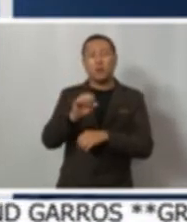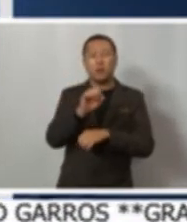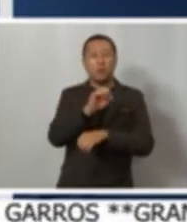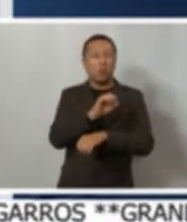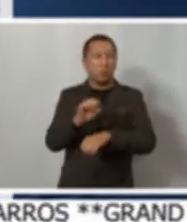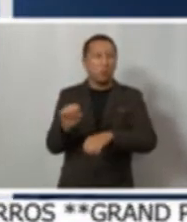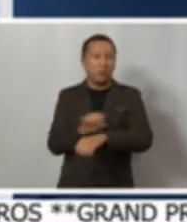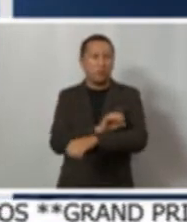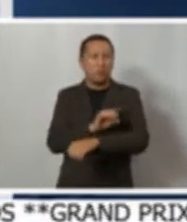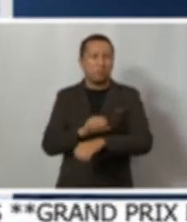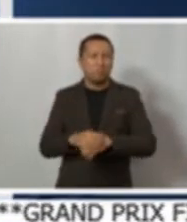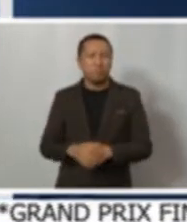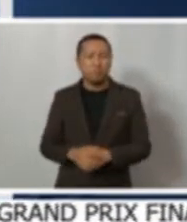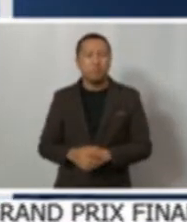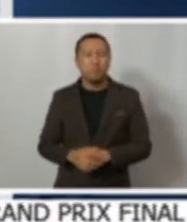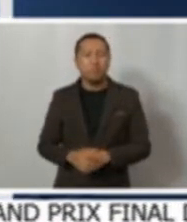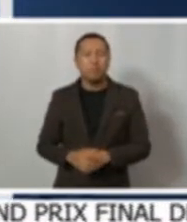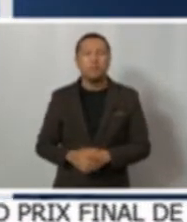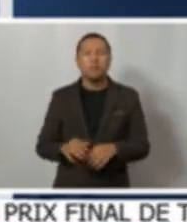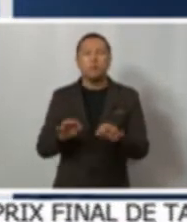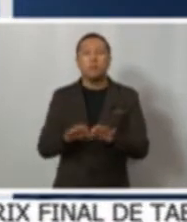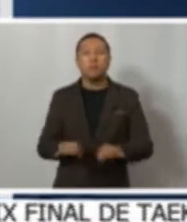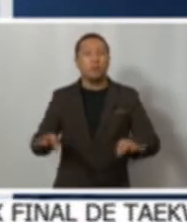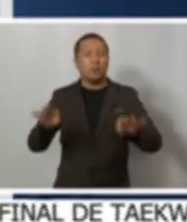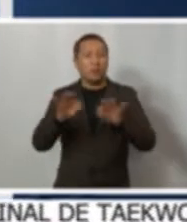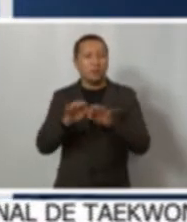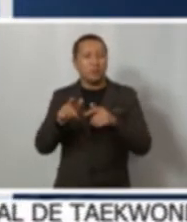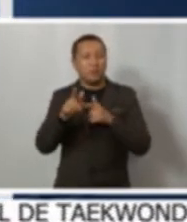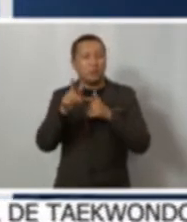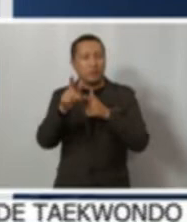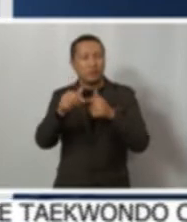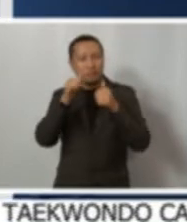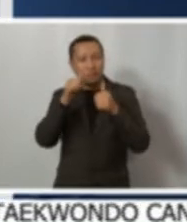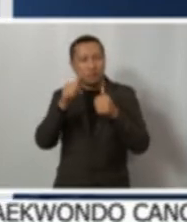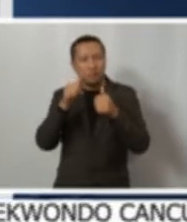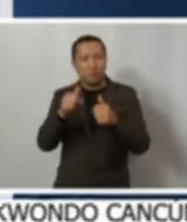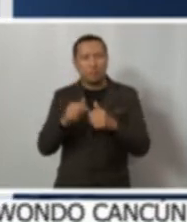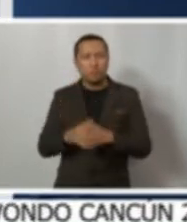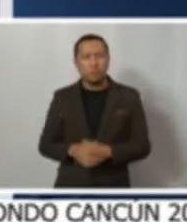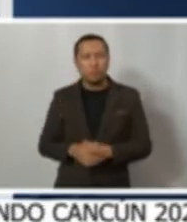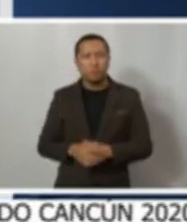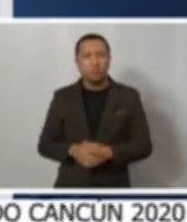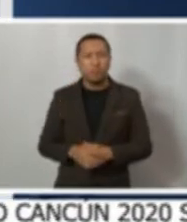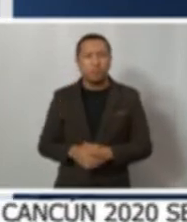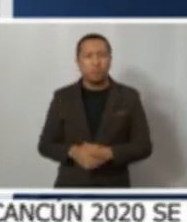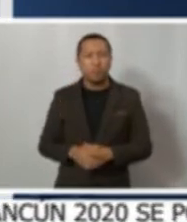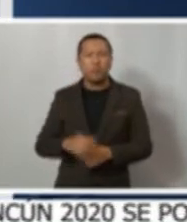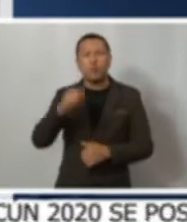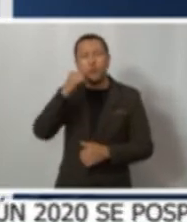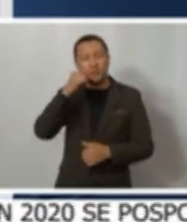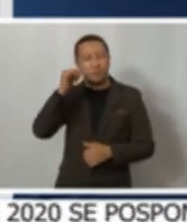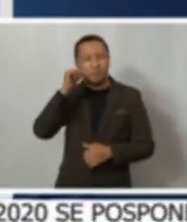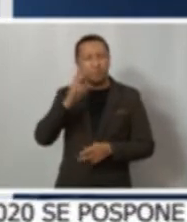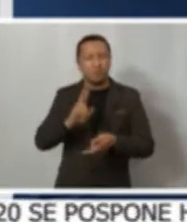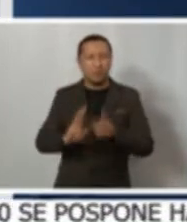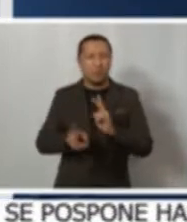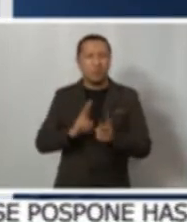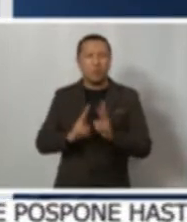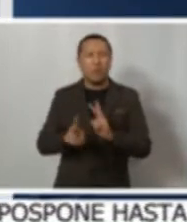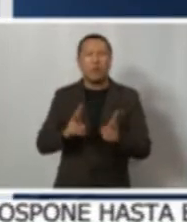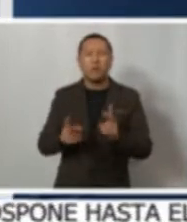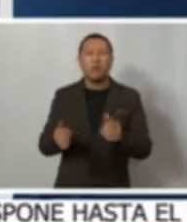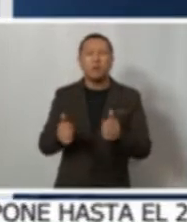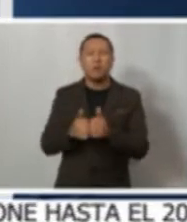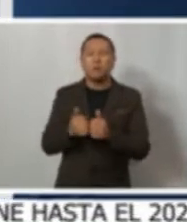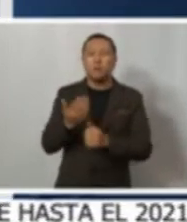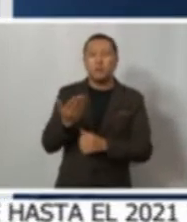Esto es muy importante continuar darle seguimiento. Ayer, la última plática que sostuvimos con el gobernador Carlos